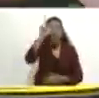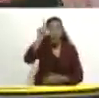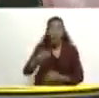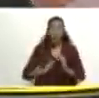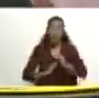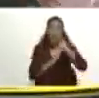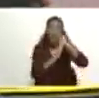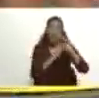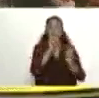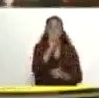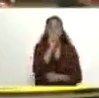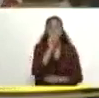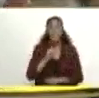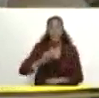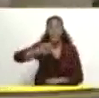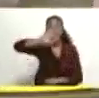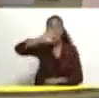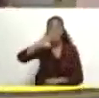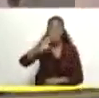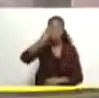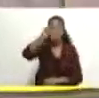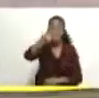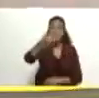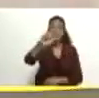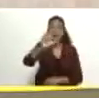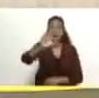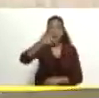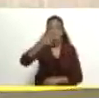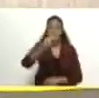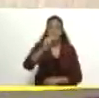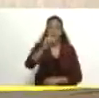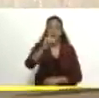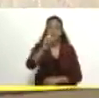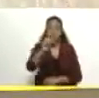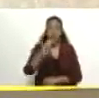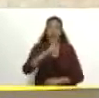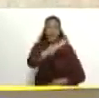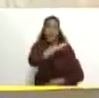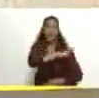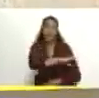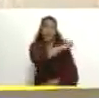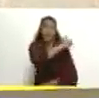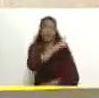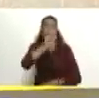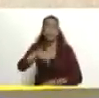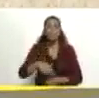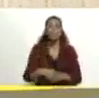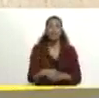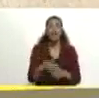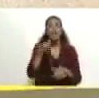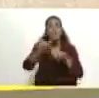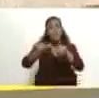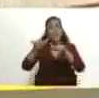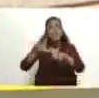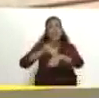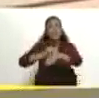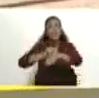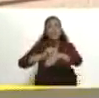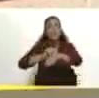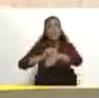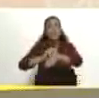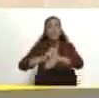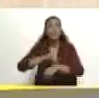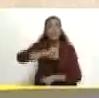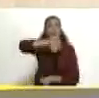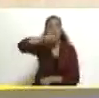jefe Machado de la misión salud, el jefe Giovanni Peña, el general Villamizar, pero dejemos que sea el doctor Giovanni Peña quien